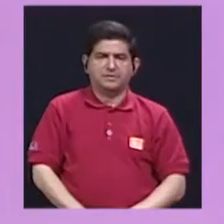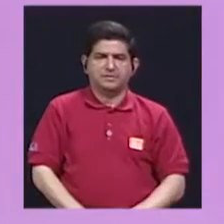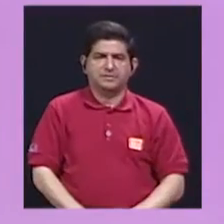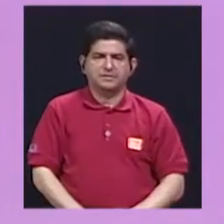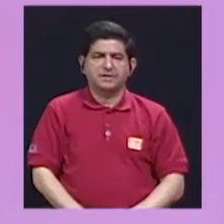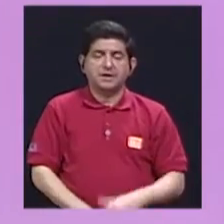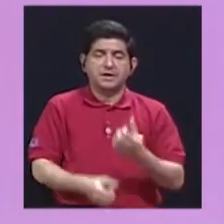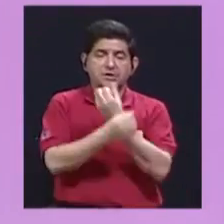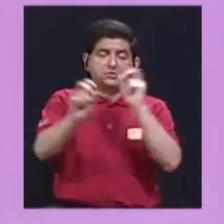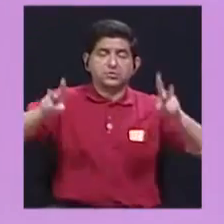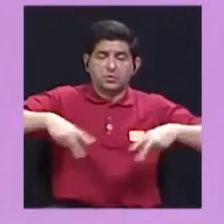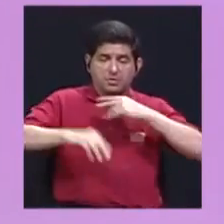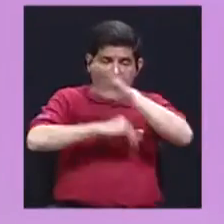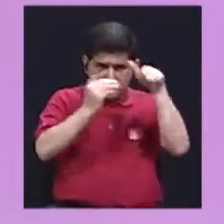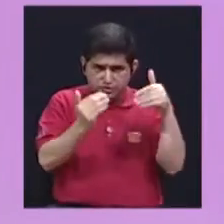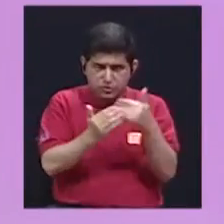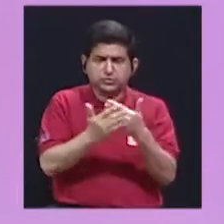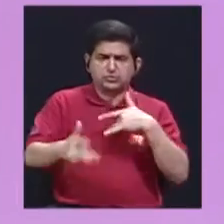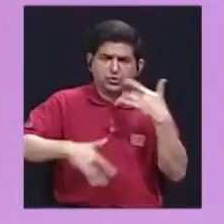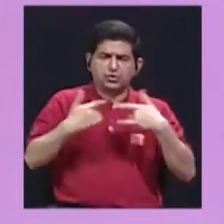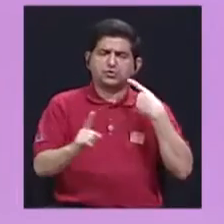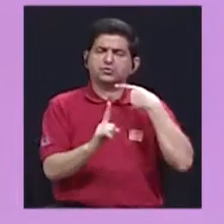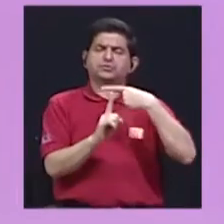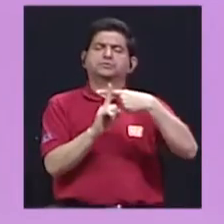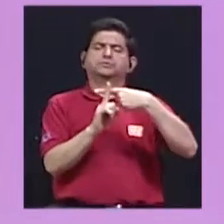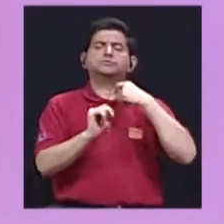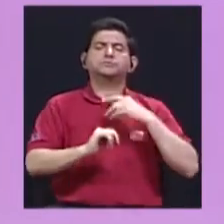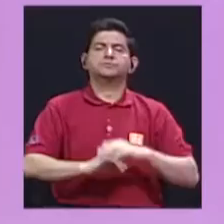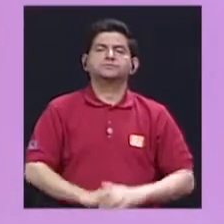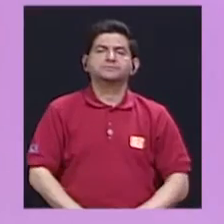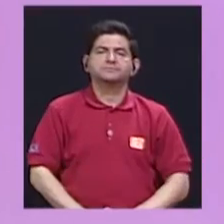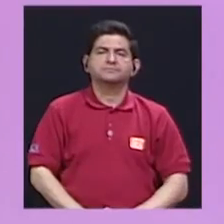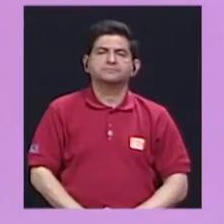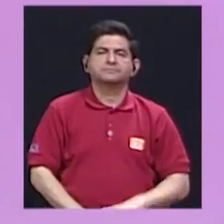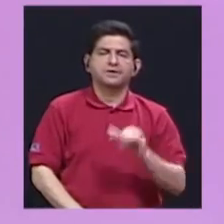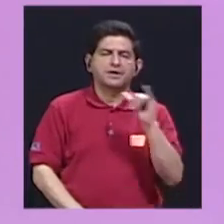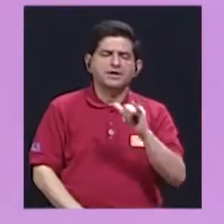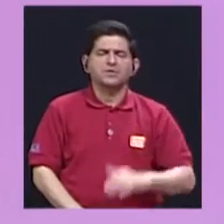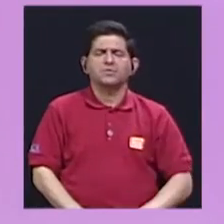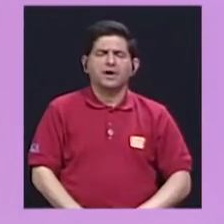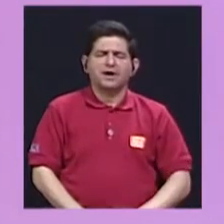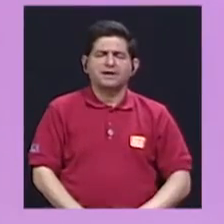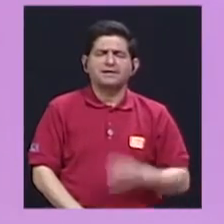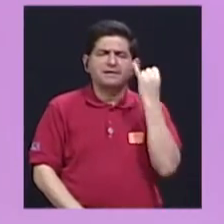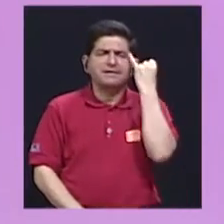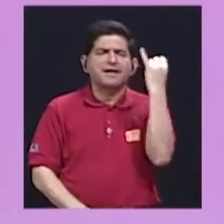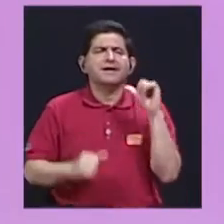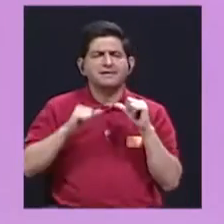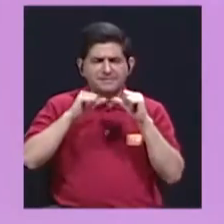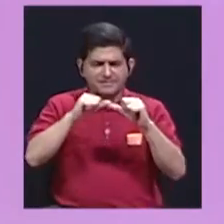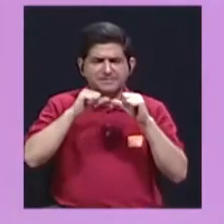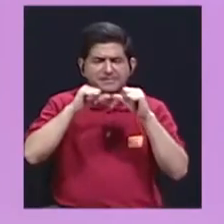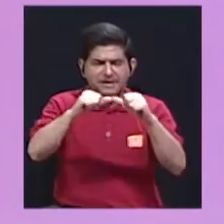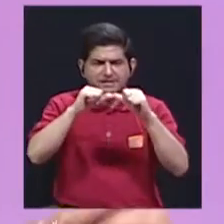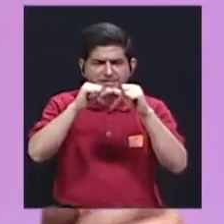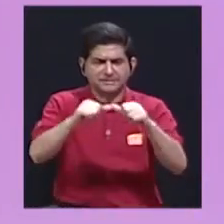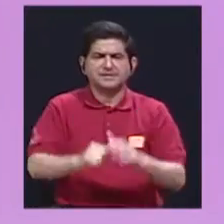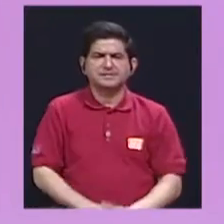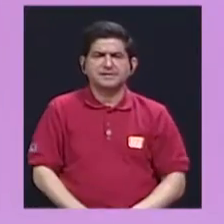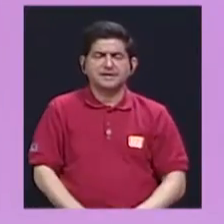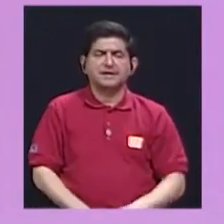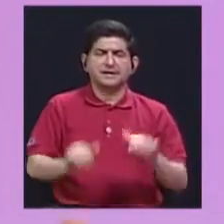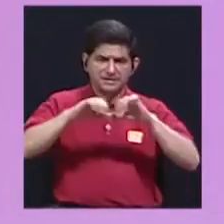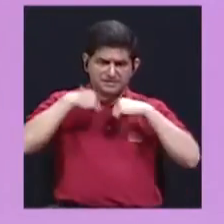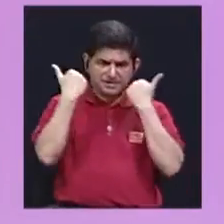sobrevivientes que somos nos sentimos positivas y con el ánimo de poder dar un poco más de lo que